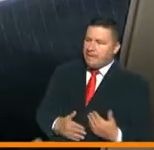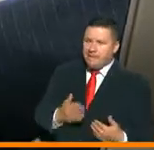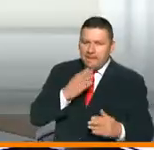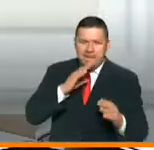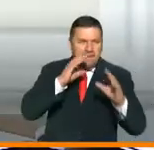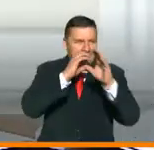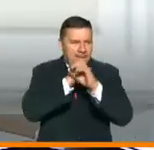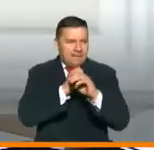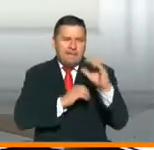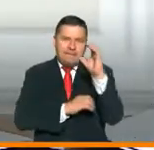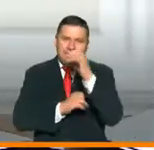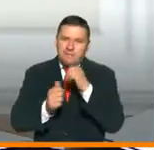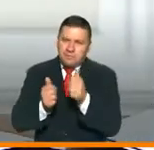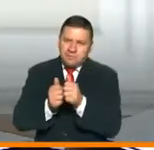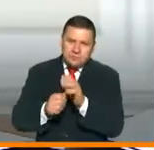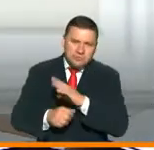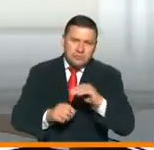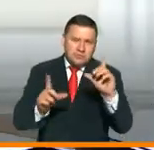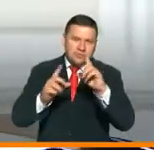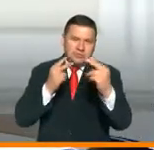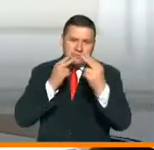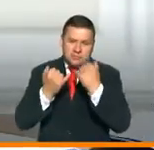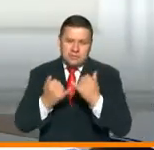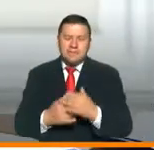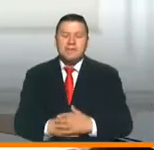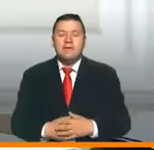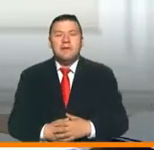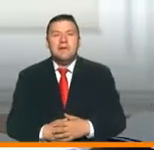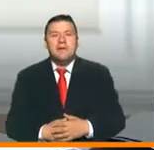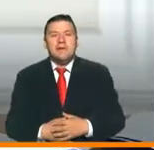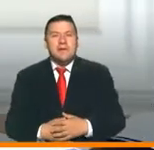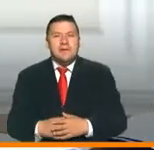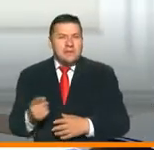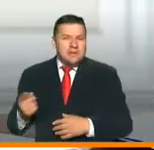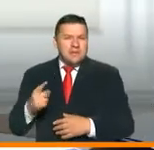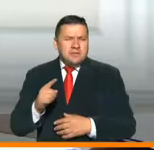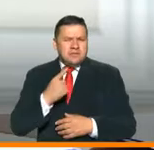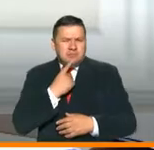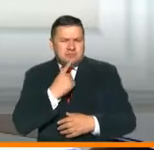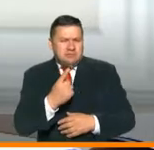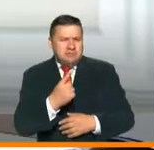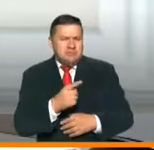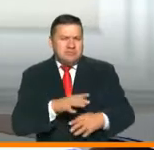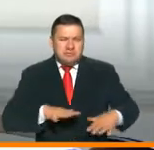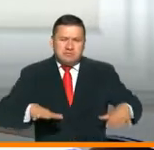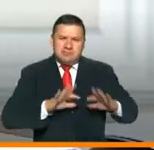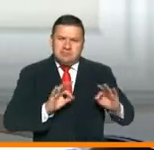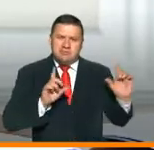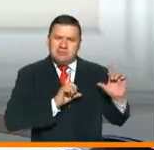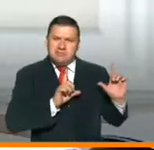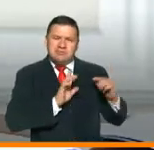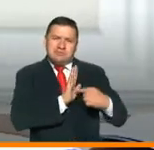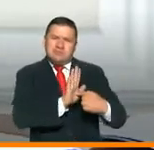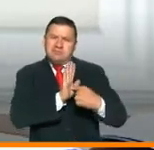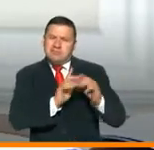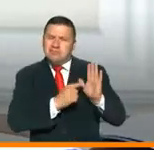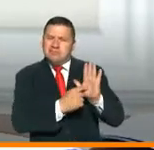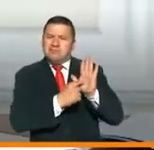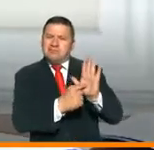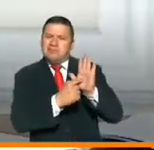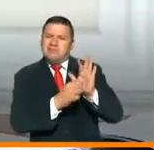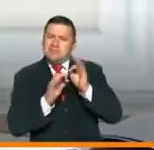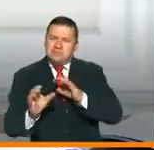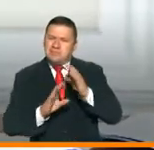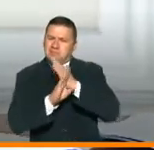Buenas noches a los compañeros y a todos los televidentes que están conectados. Como hemos dicho, en cada espacio que tenemos en prevención y acción,